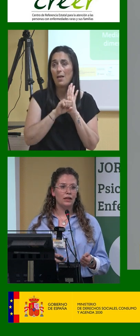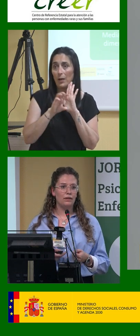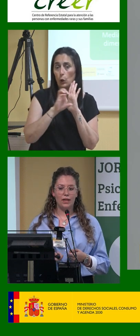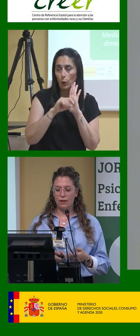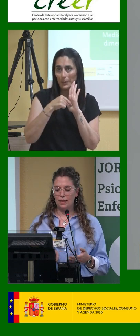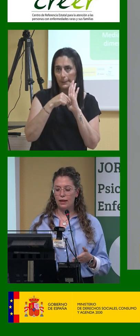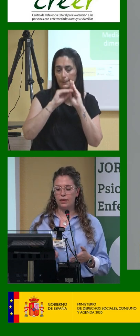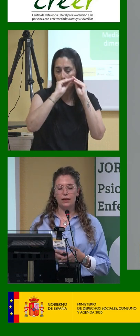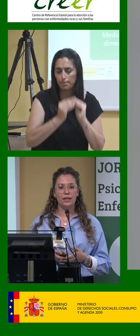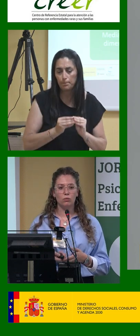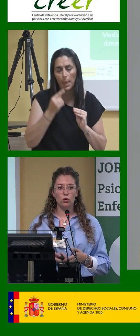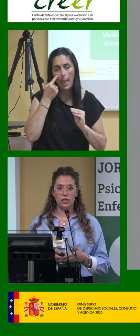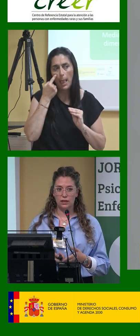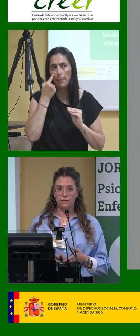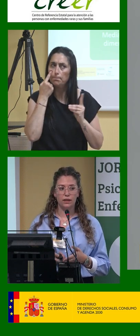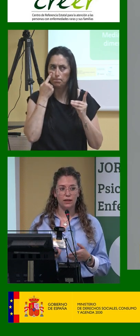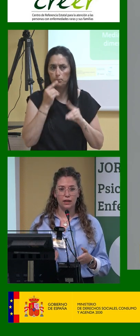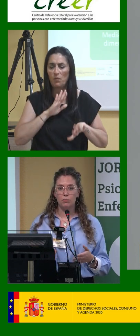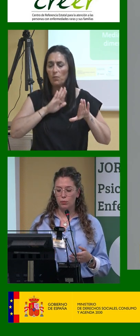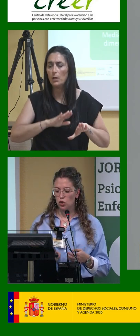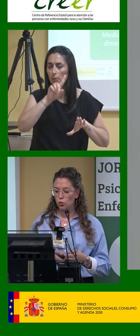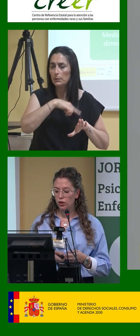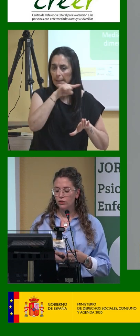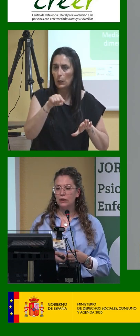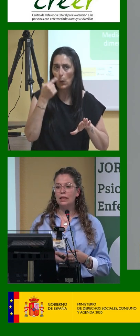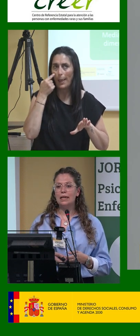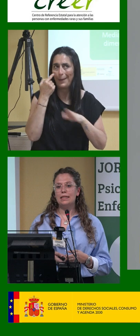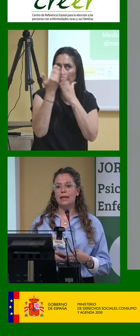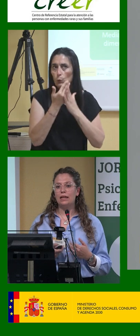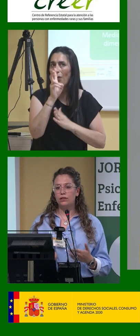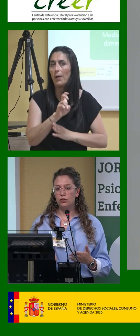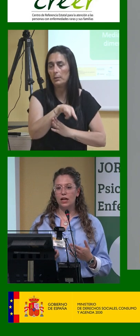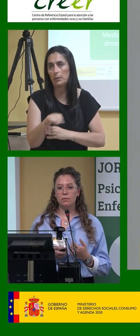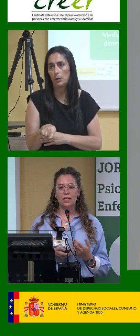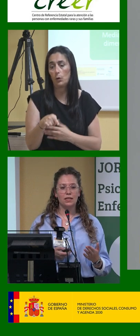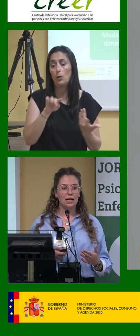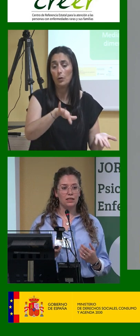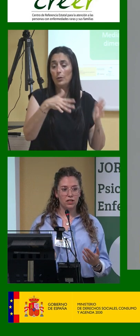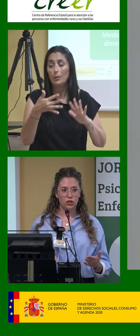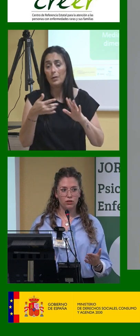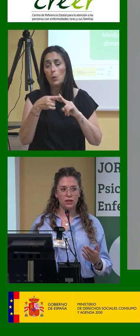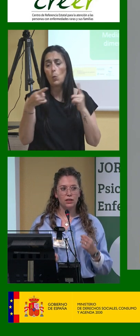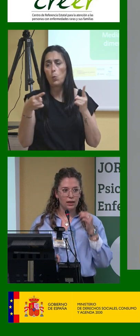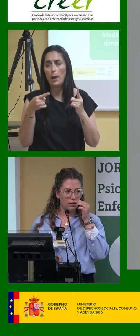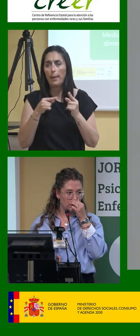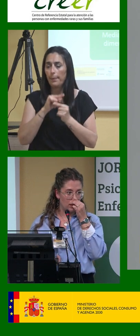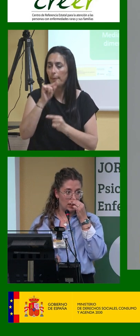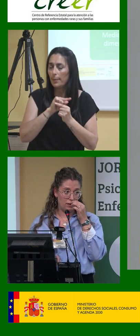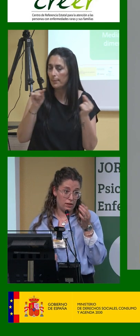evaluar qué fiabilidad tenía como consistencia interna el propio estudio. Se analizó las medias de las